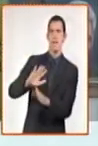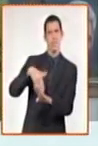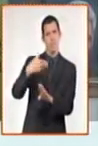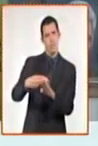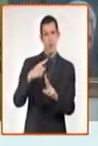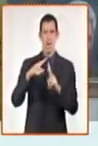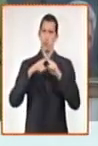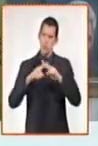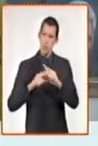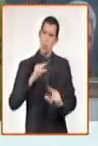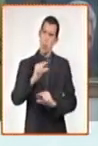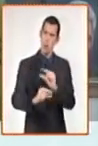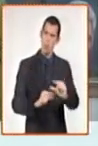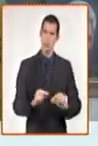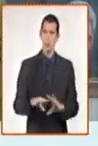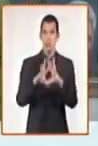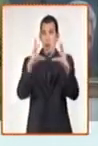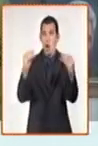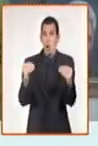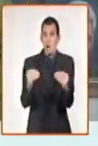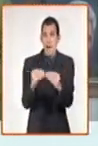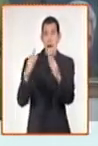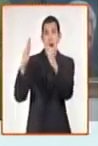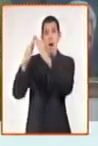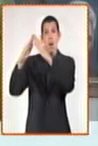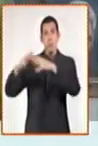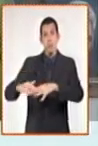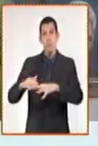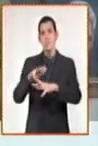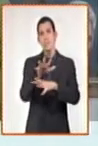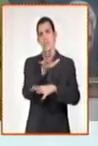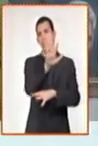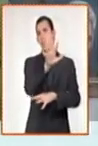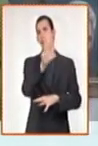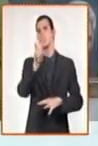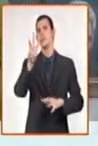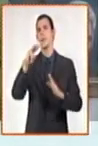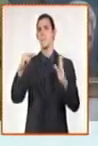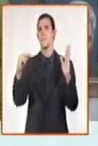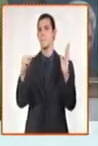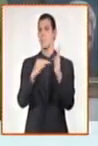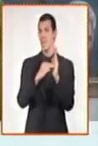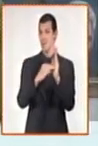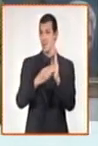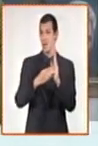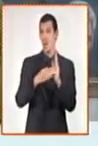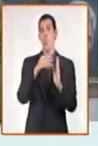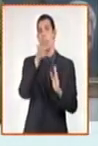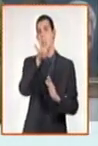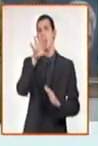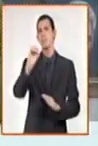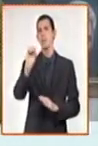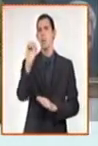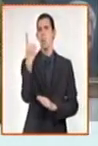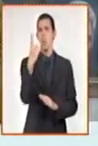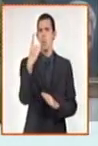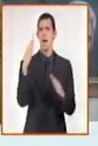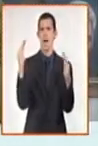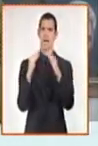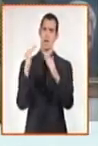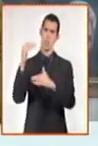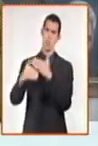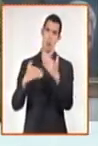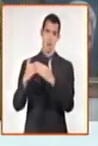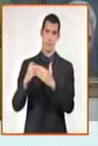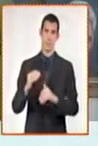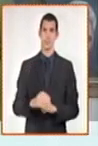hoy contabilizaban el número de 53.401 afectaciones, es decir, que el número es alto, y de estas